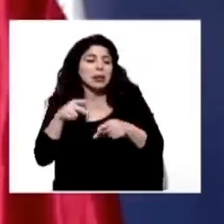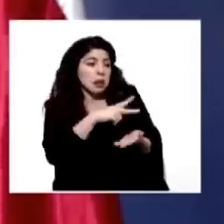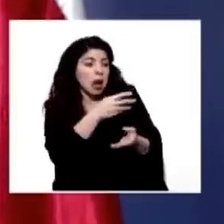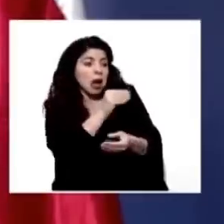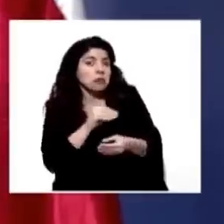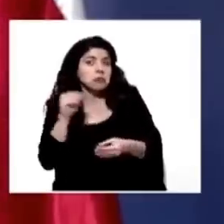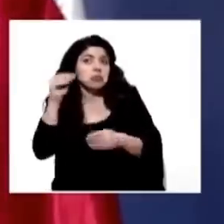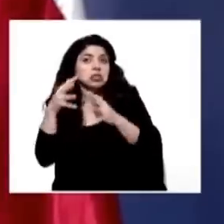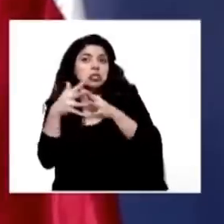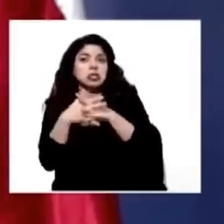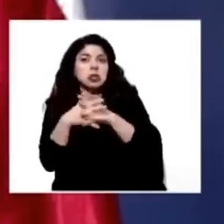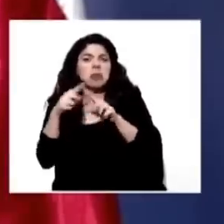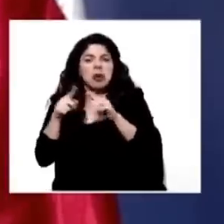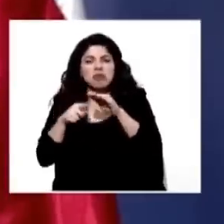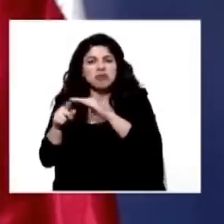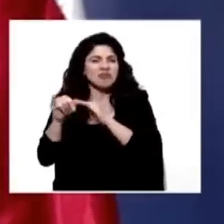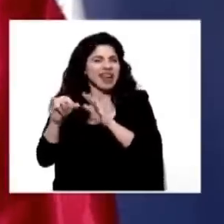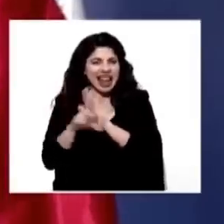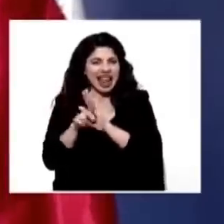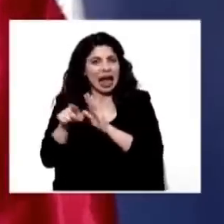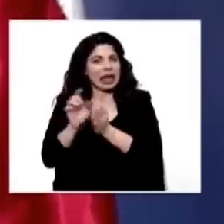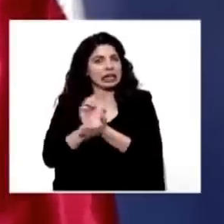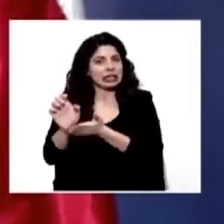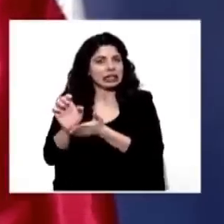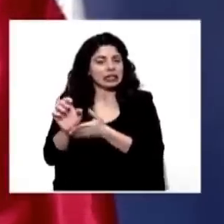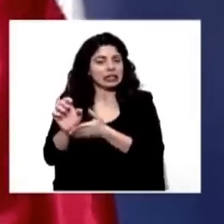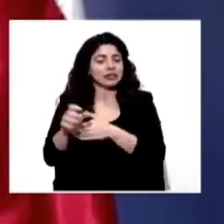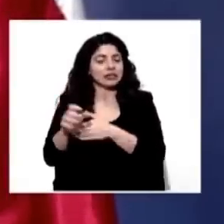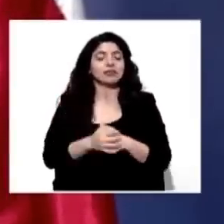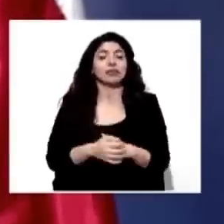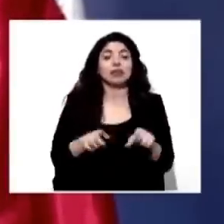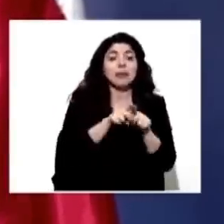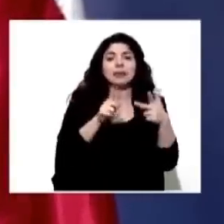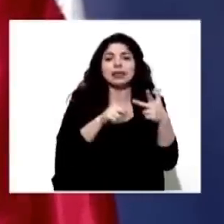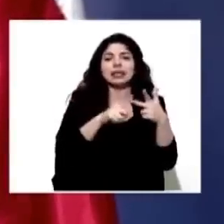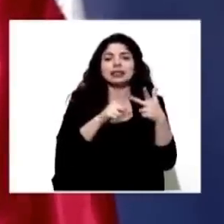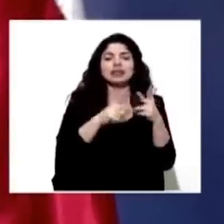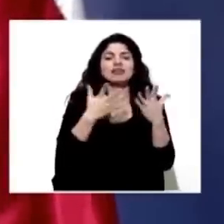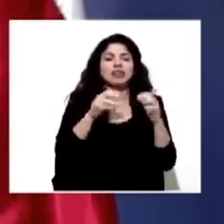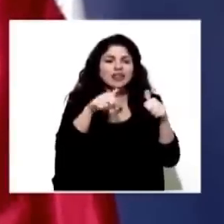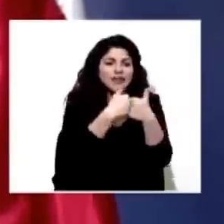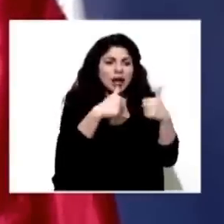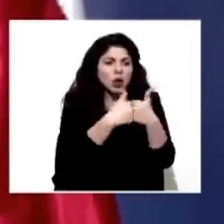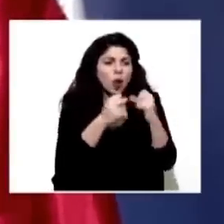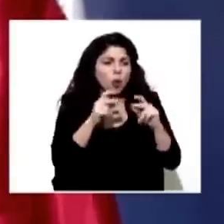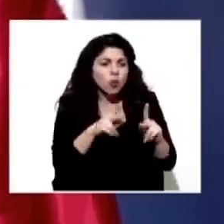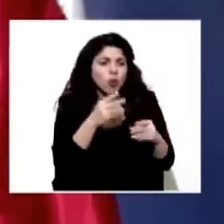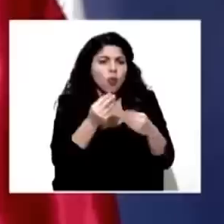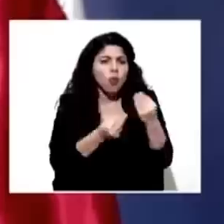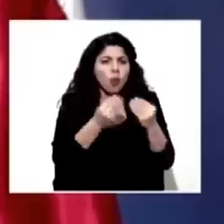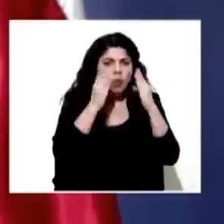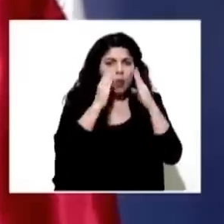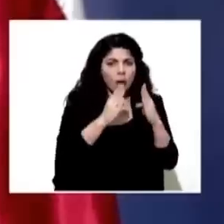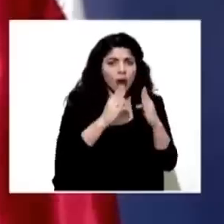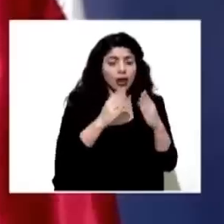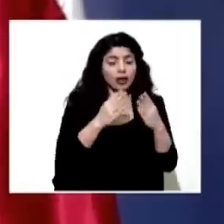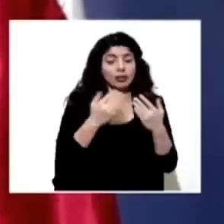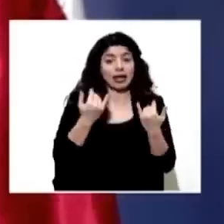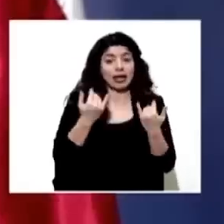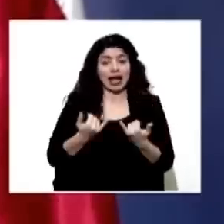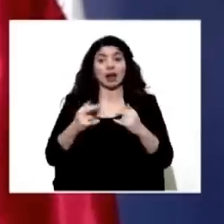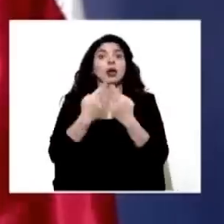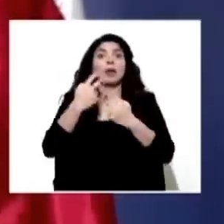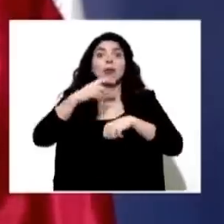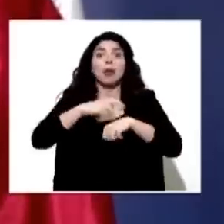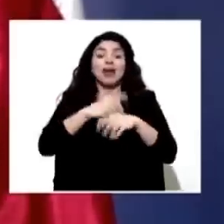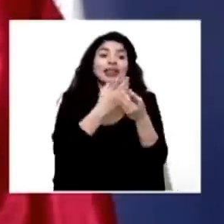La buena gobernanza es fundamental para enfrentar los retos y aprovechar las oportunidades del momento. Sin embargo, nos reunimos en un momento en que la